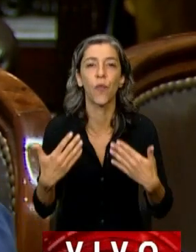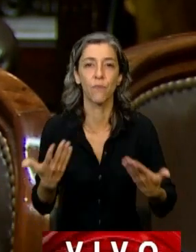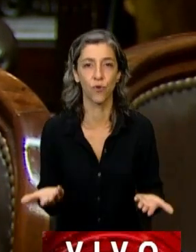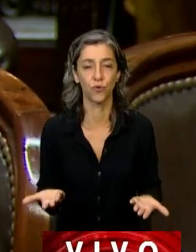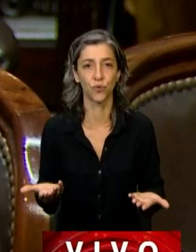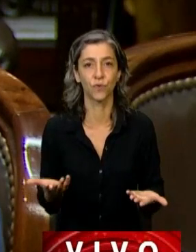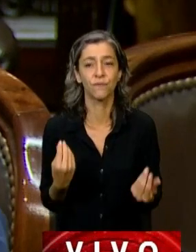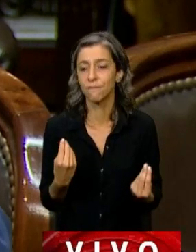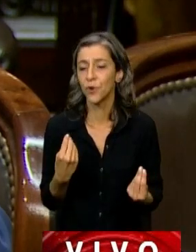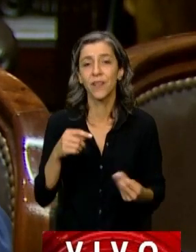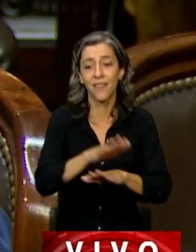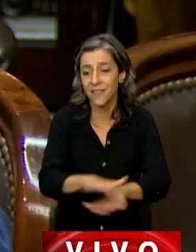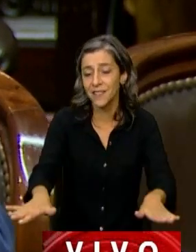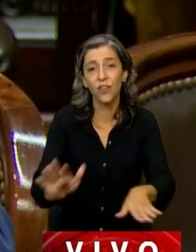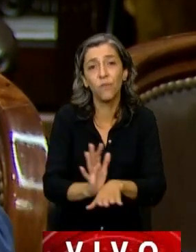futuro.